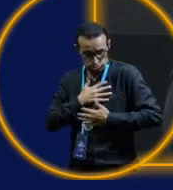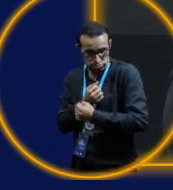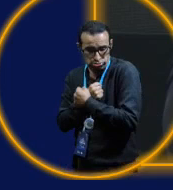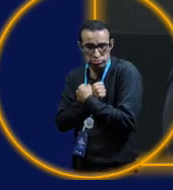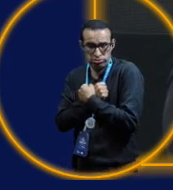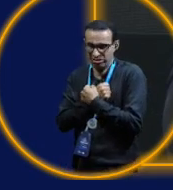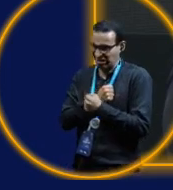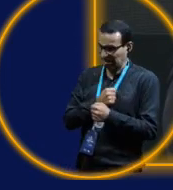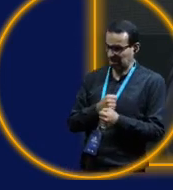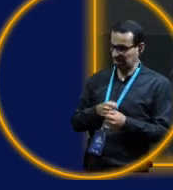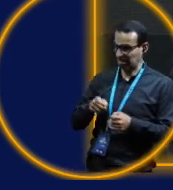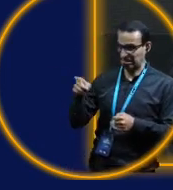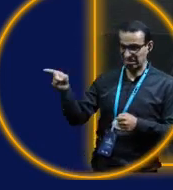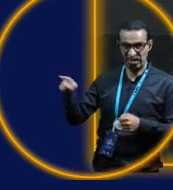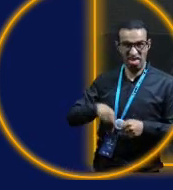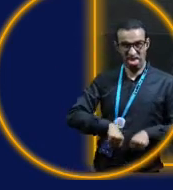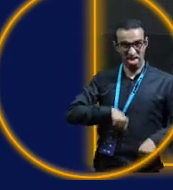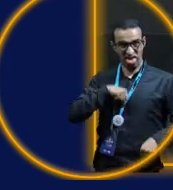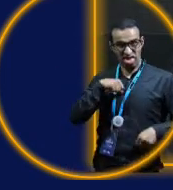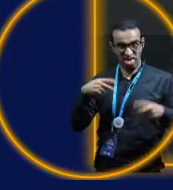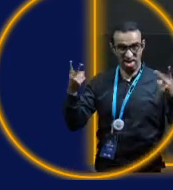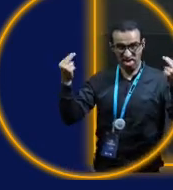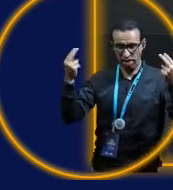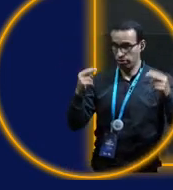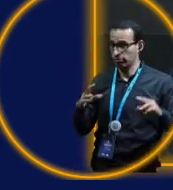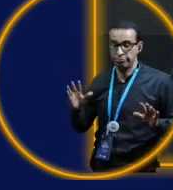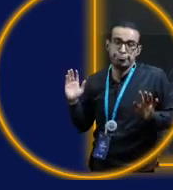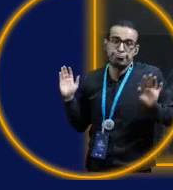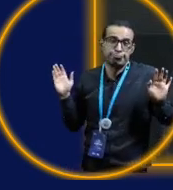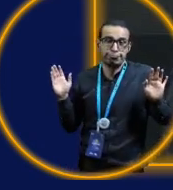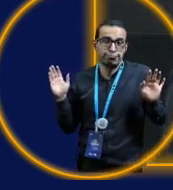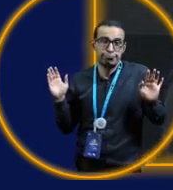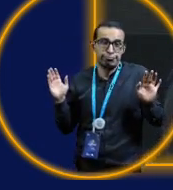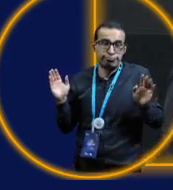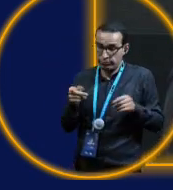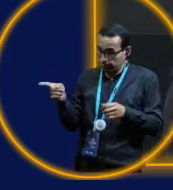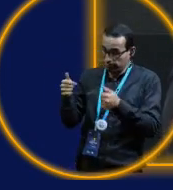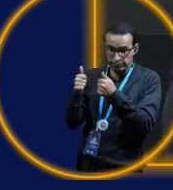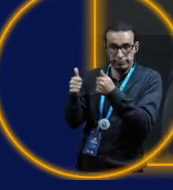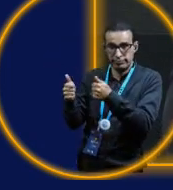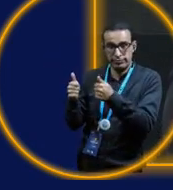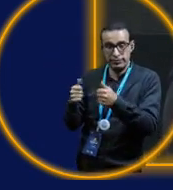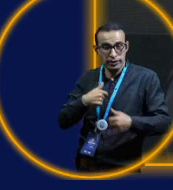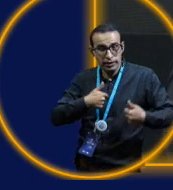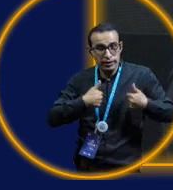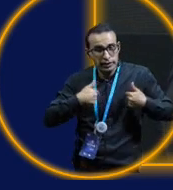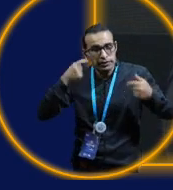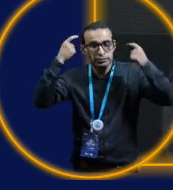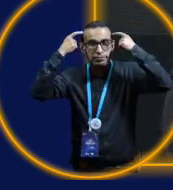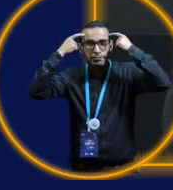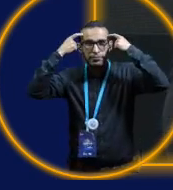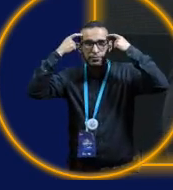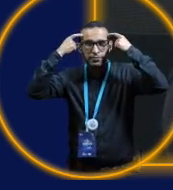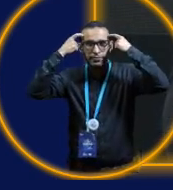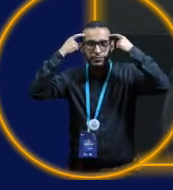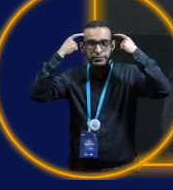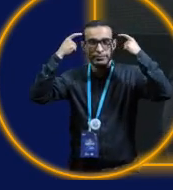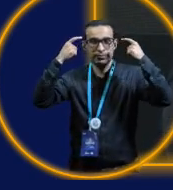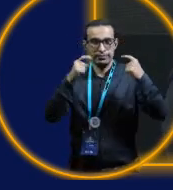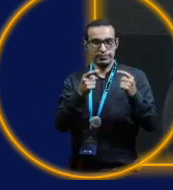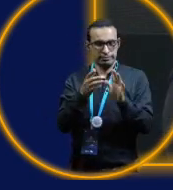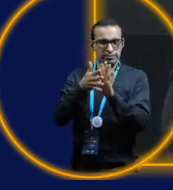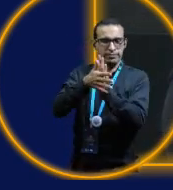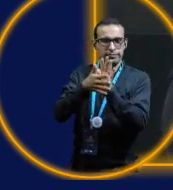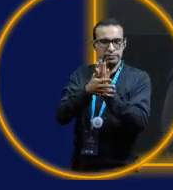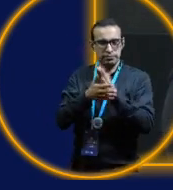muy mu auténtica Entonces yo creo que para mí eso como habla acerca